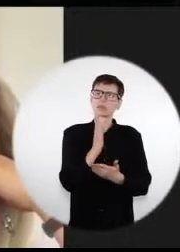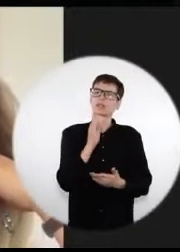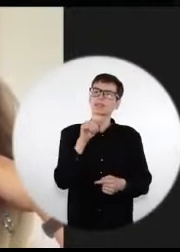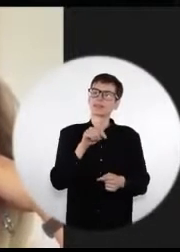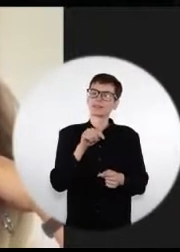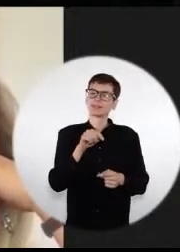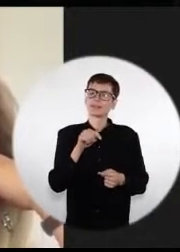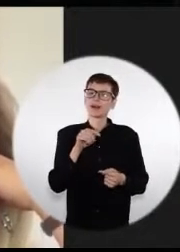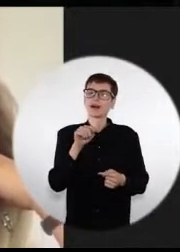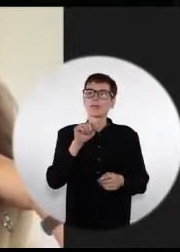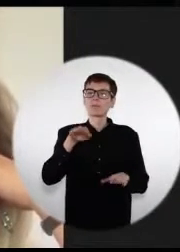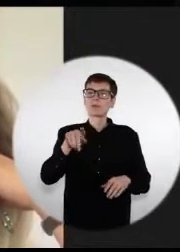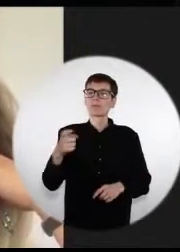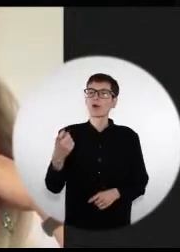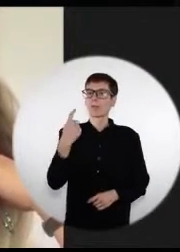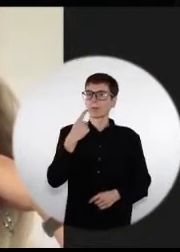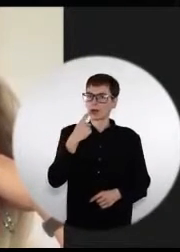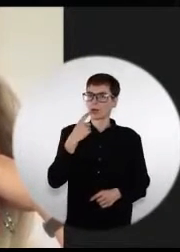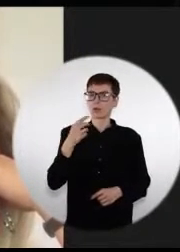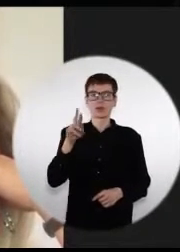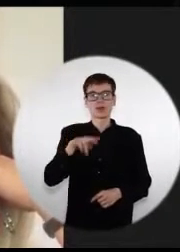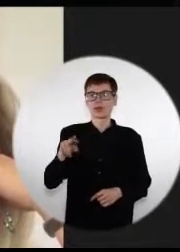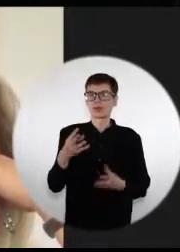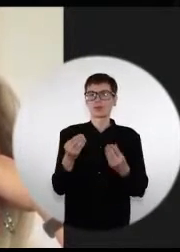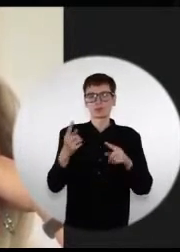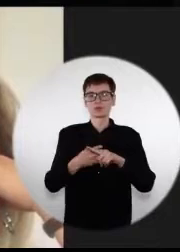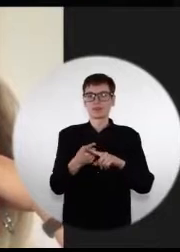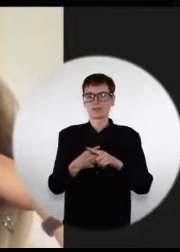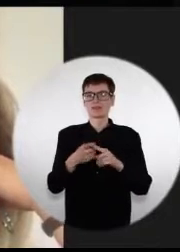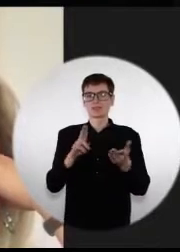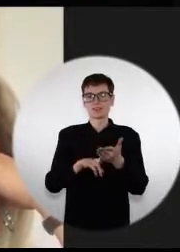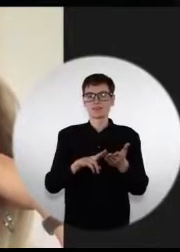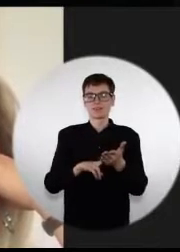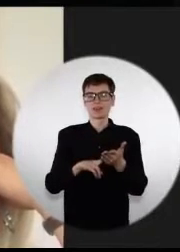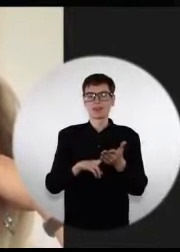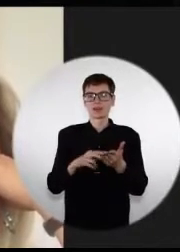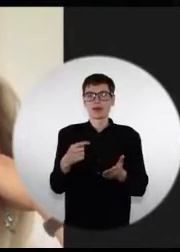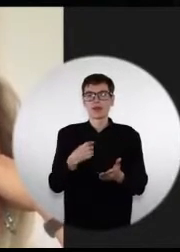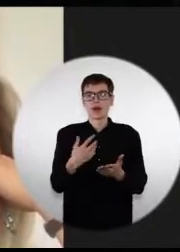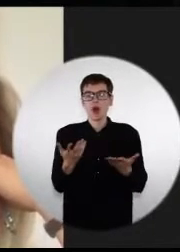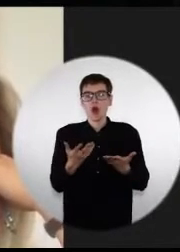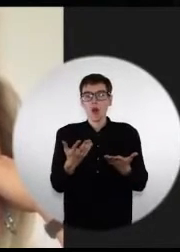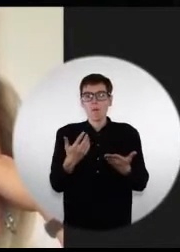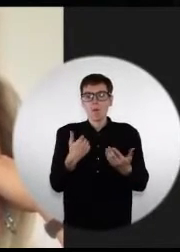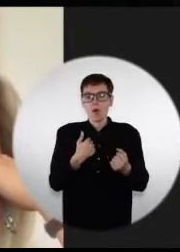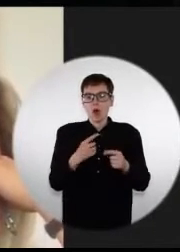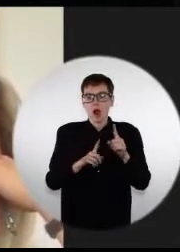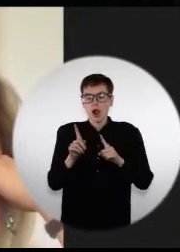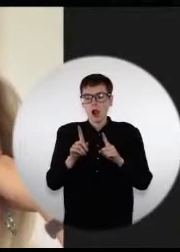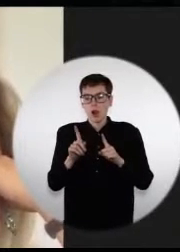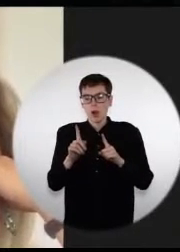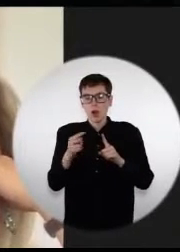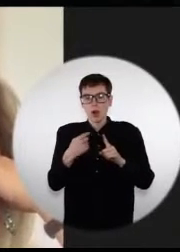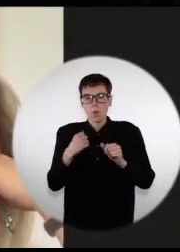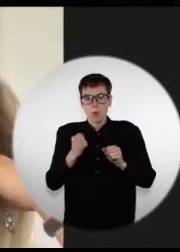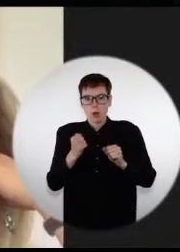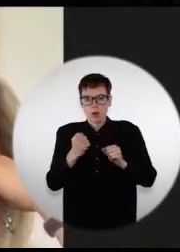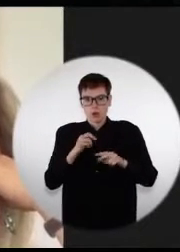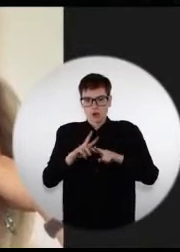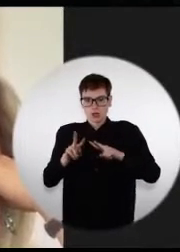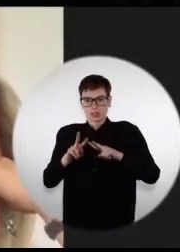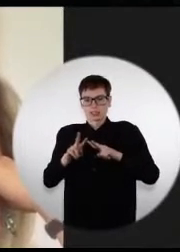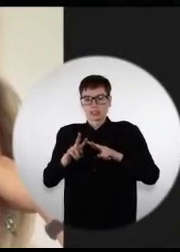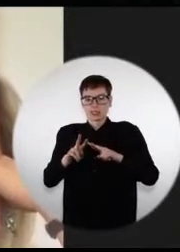me interesa más que quiero que por ahí empecé y también como pensando de esta pregunta que vale han hecho tantas veces diciendo que